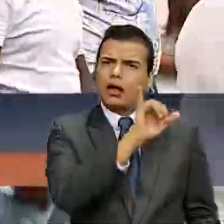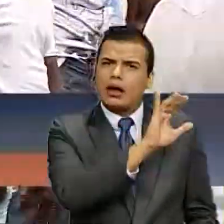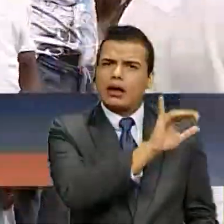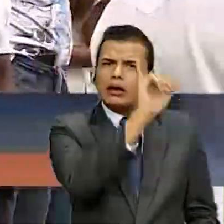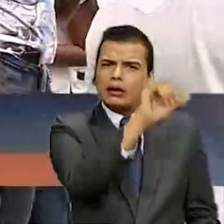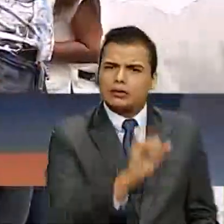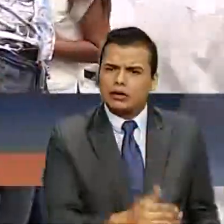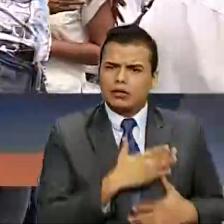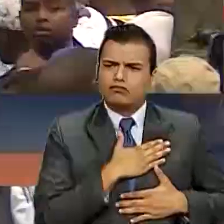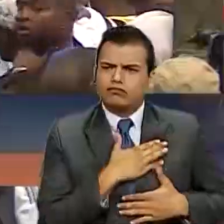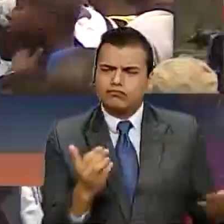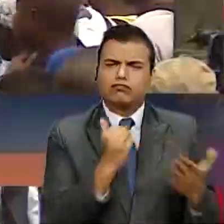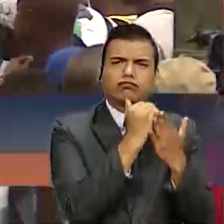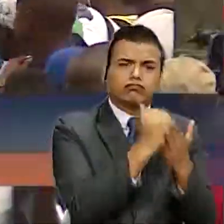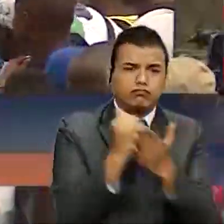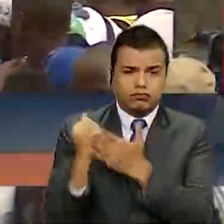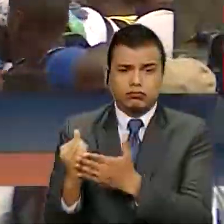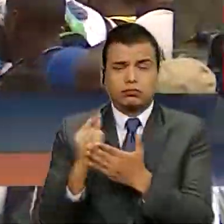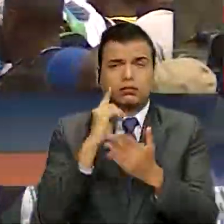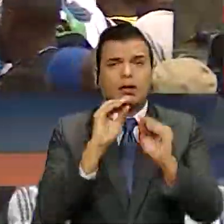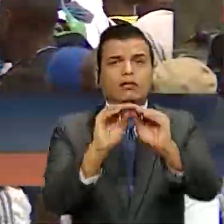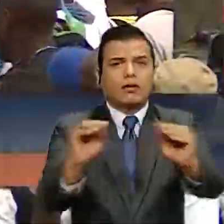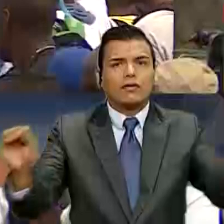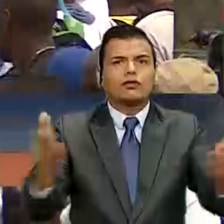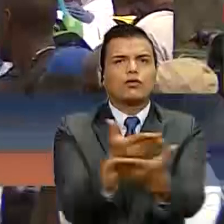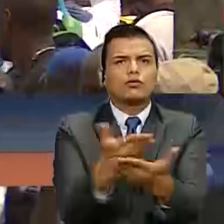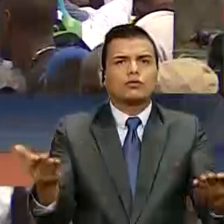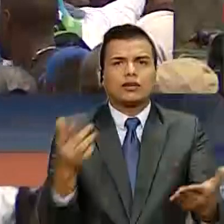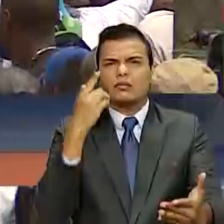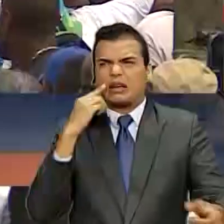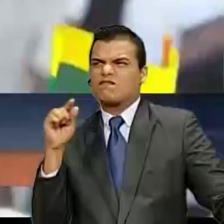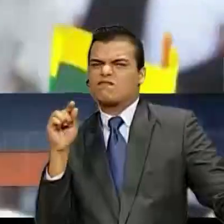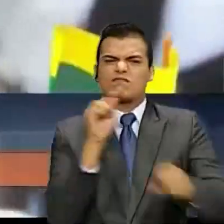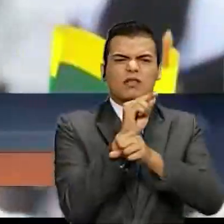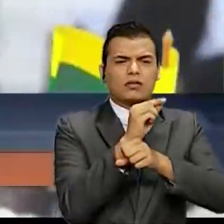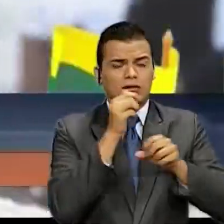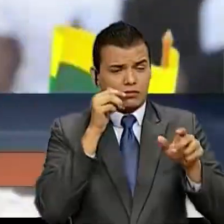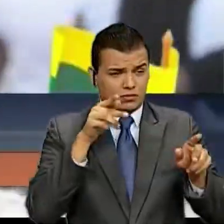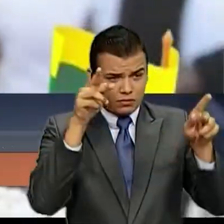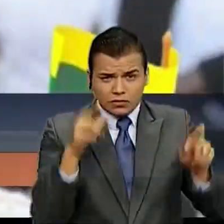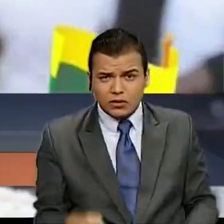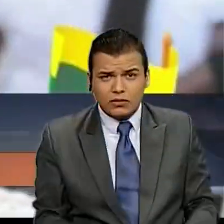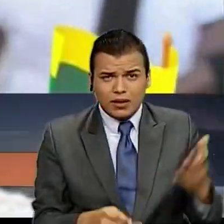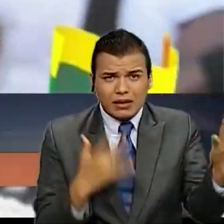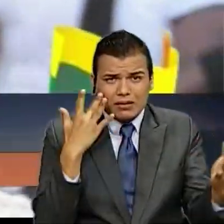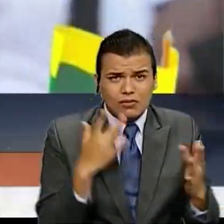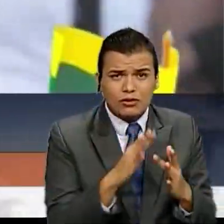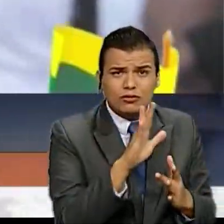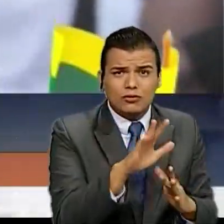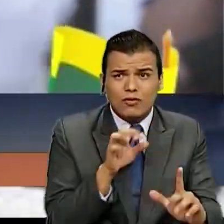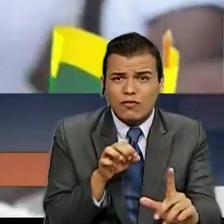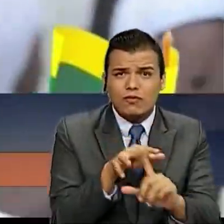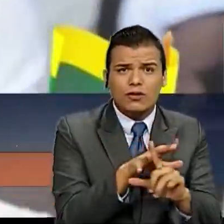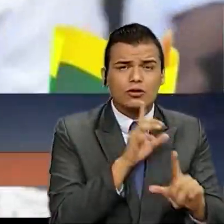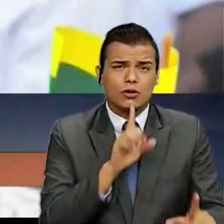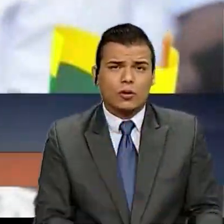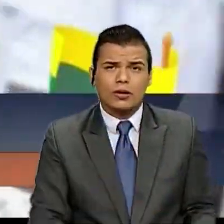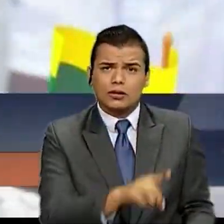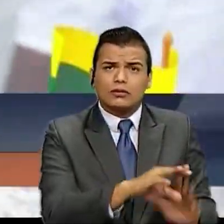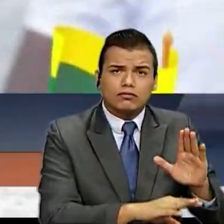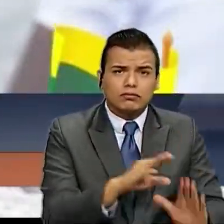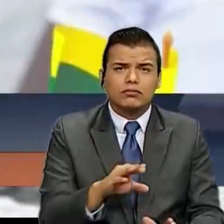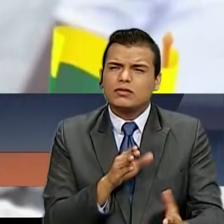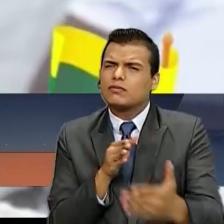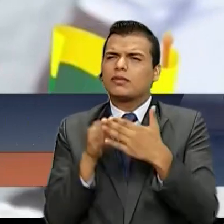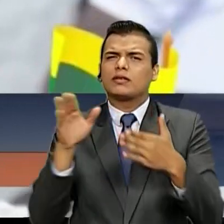corazón noble. Por favor, pueblo. Estamos juzgando a una persona que no tiene la culpa. El paro es para la